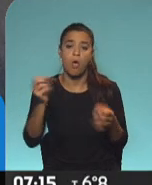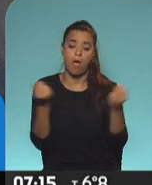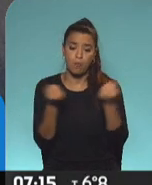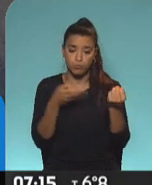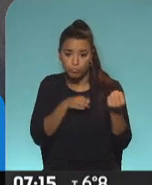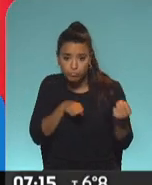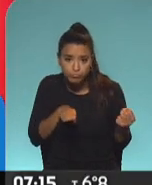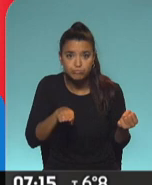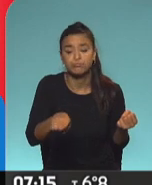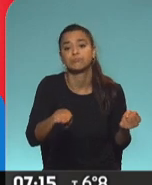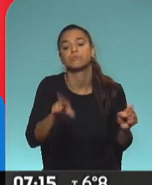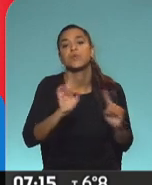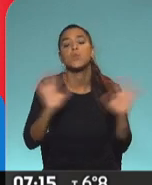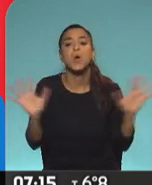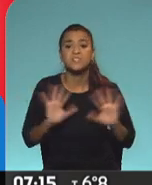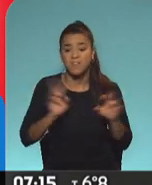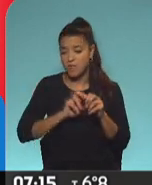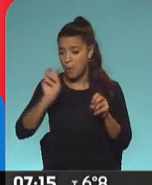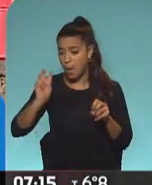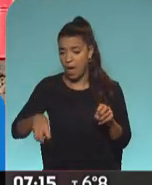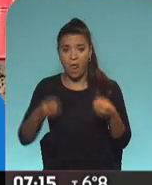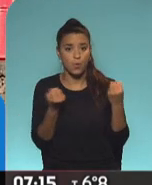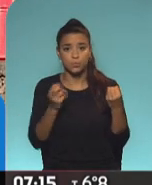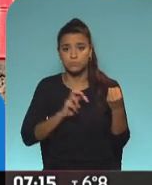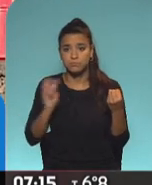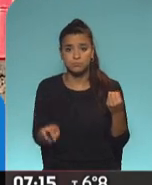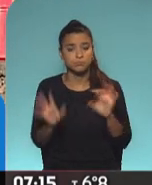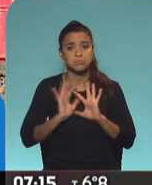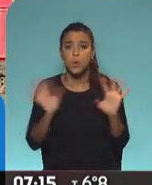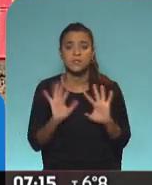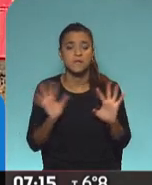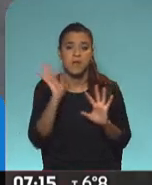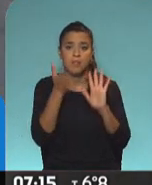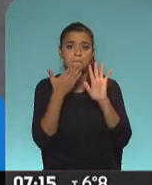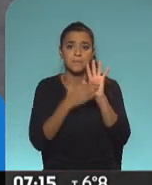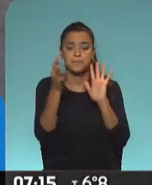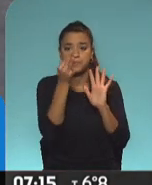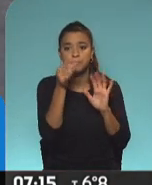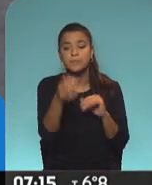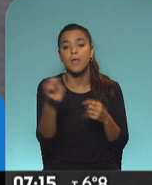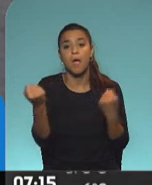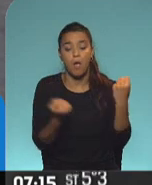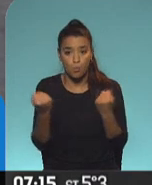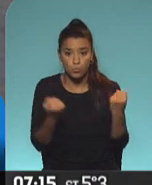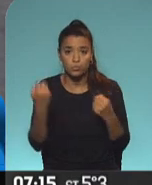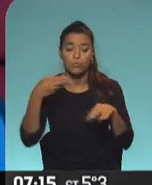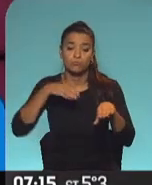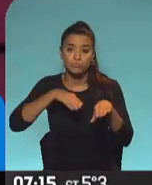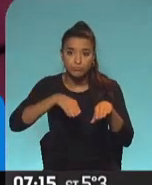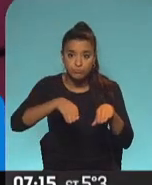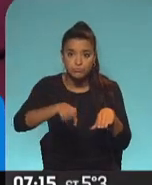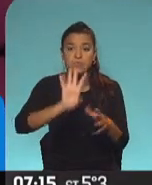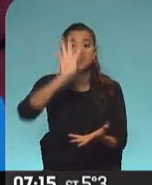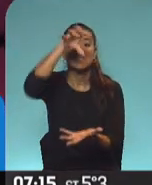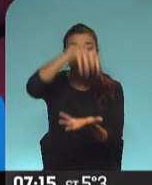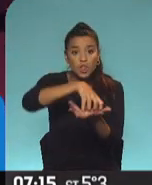al predio y no será necesario bajarse para realizarse el testeo. Bueno, a ese automovilista va a pasar por uno de los